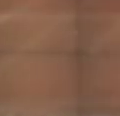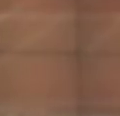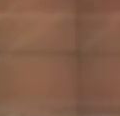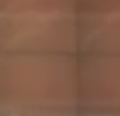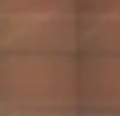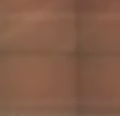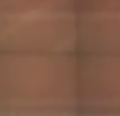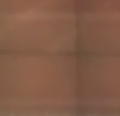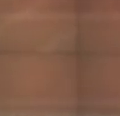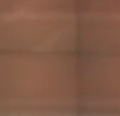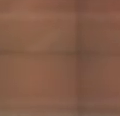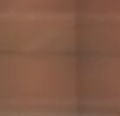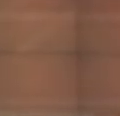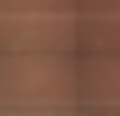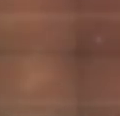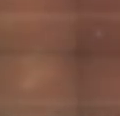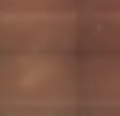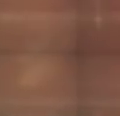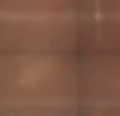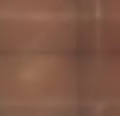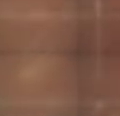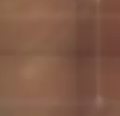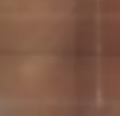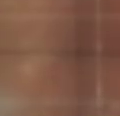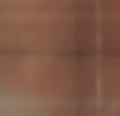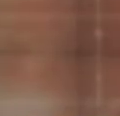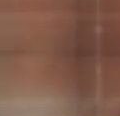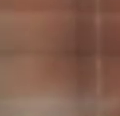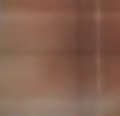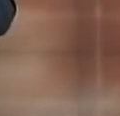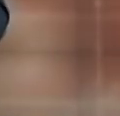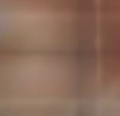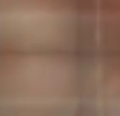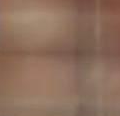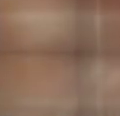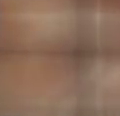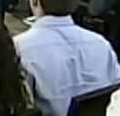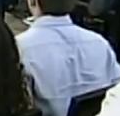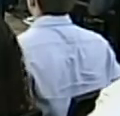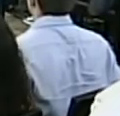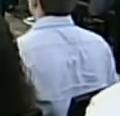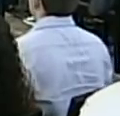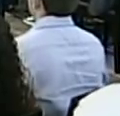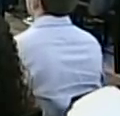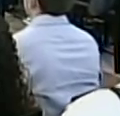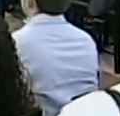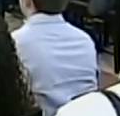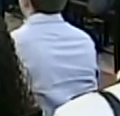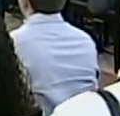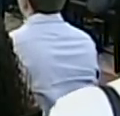Feliz mañana para todo el pueblo de Venezuela. Información de último minuto en el Palacio de Miraflores. Vamos a verlo.